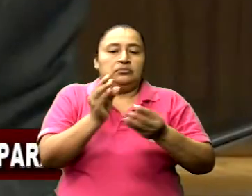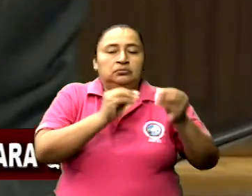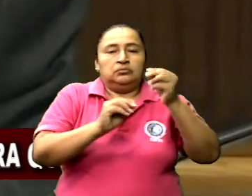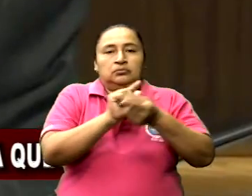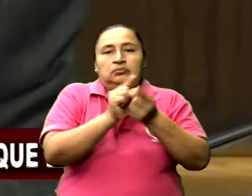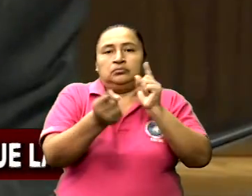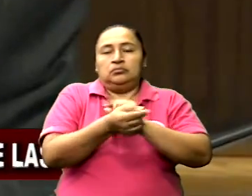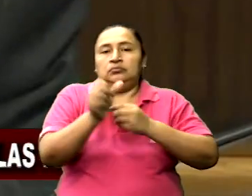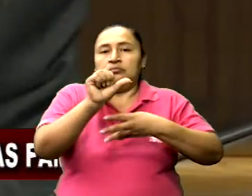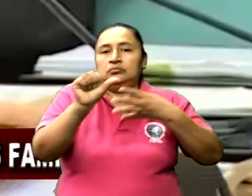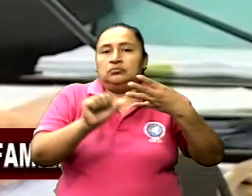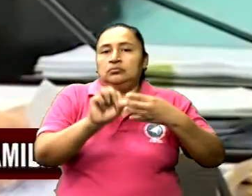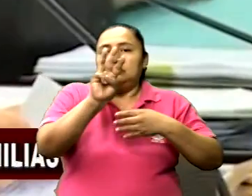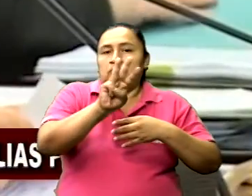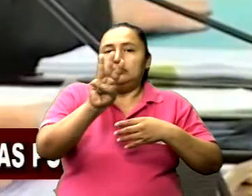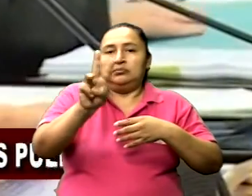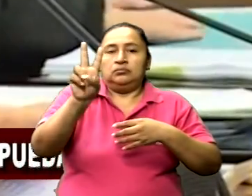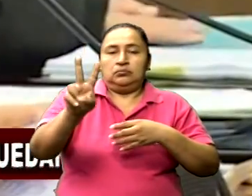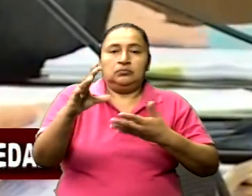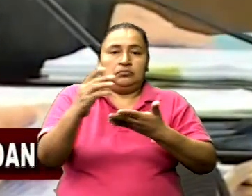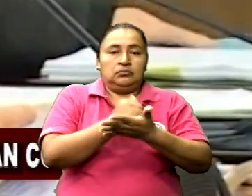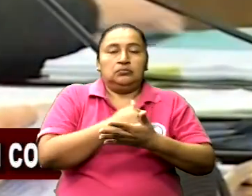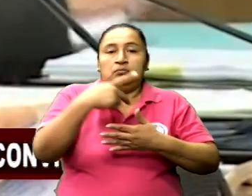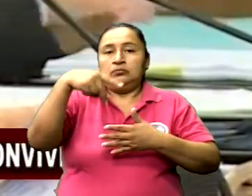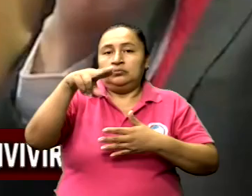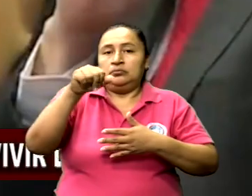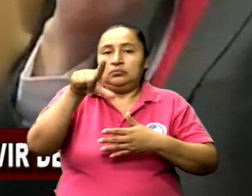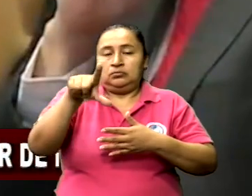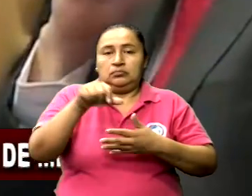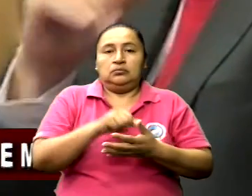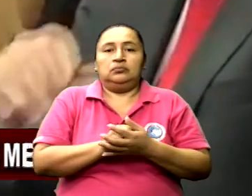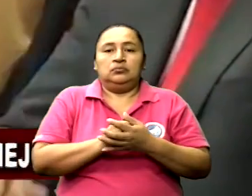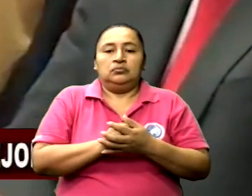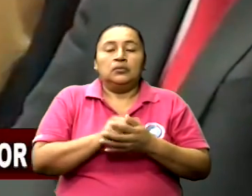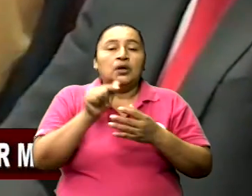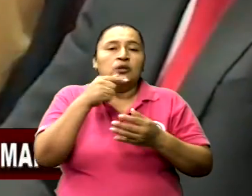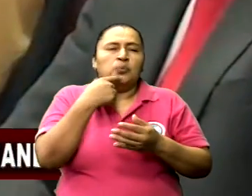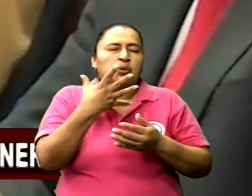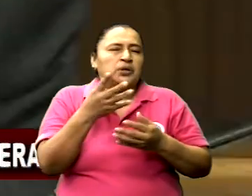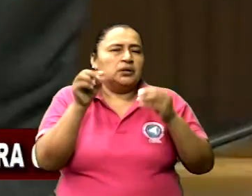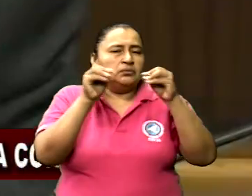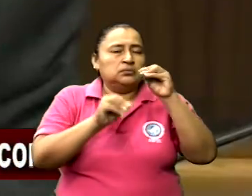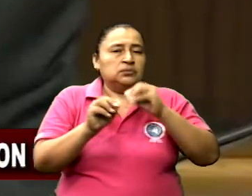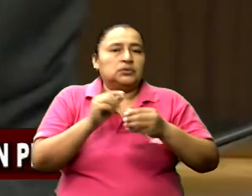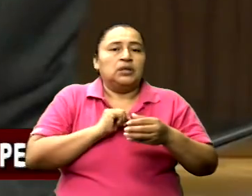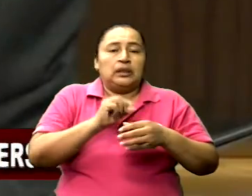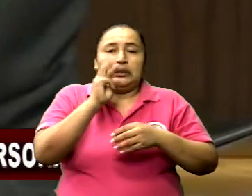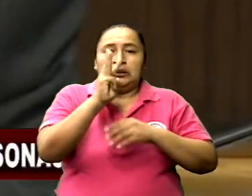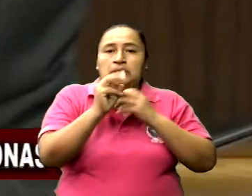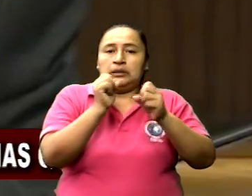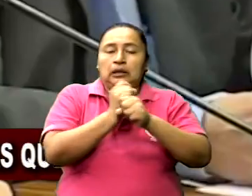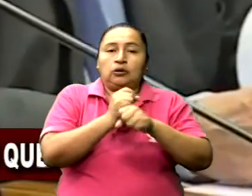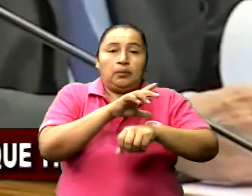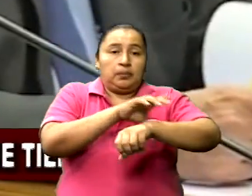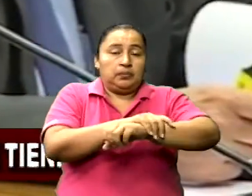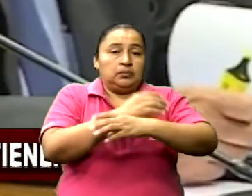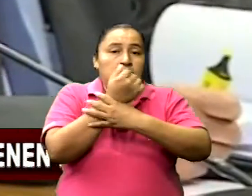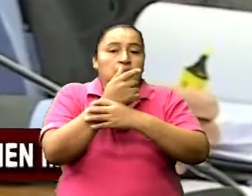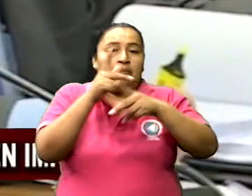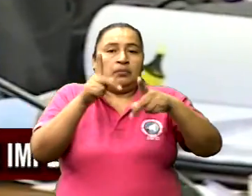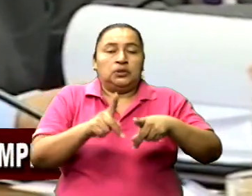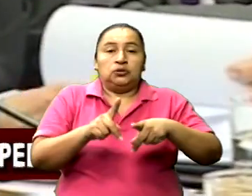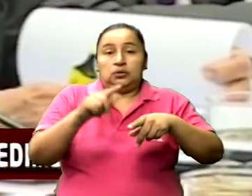el artículo 332 del Código Penal. La enmienda establece pena de 3 años de prisión a